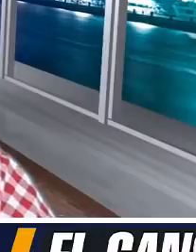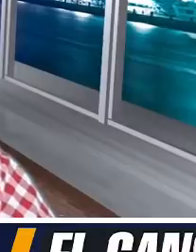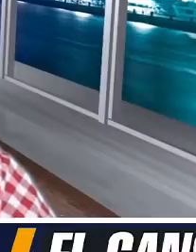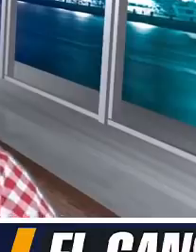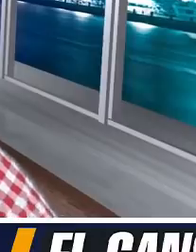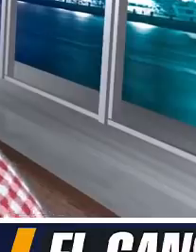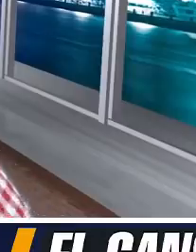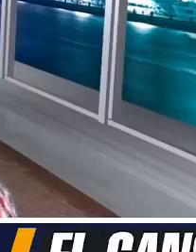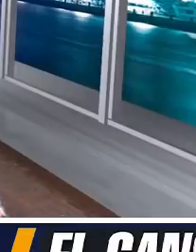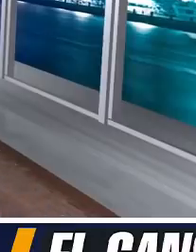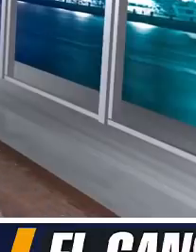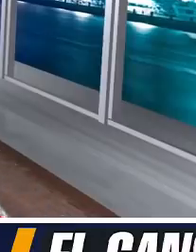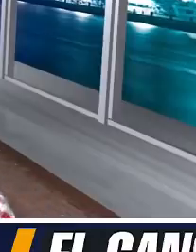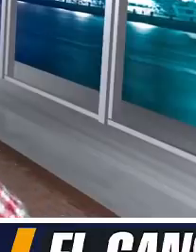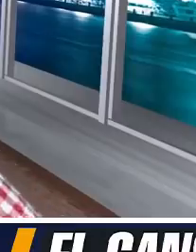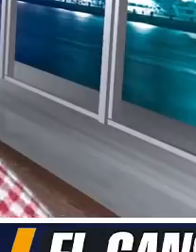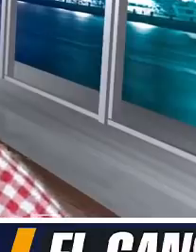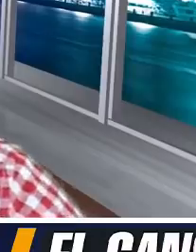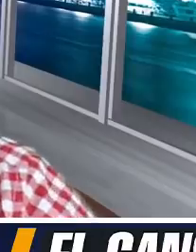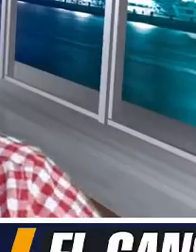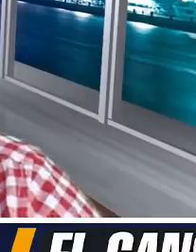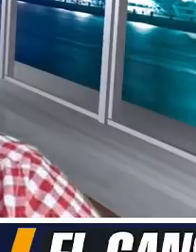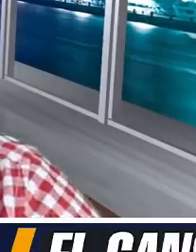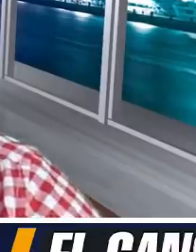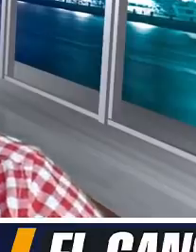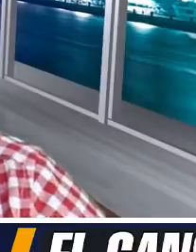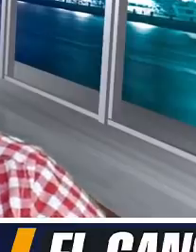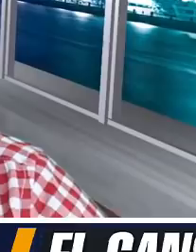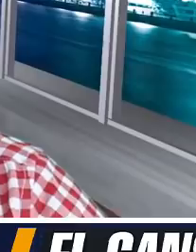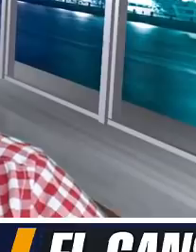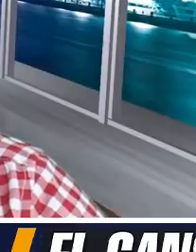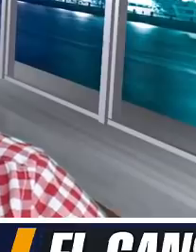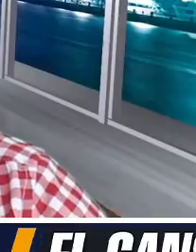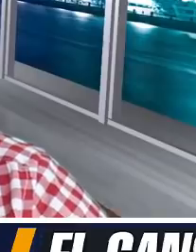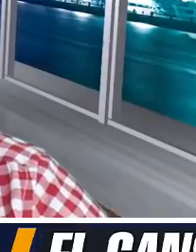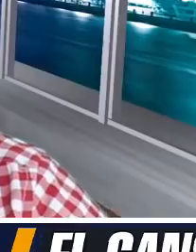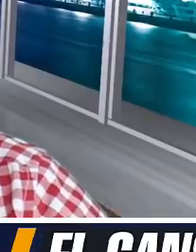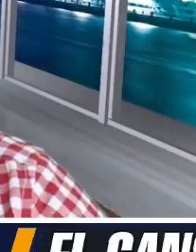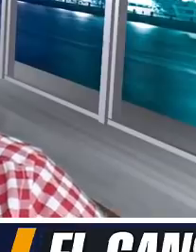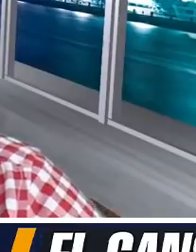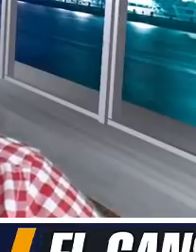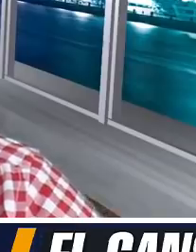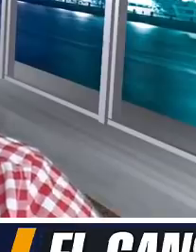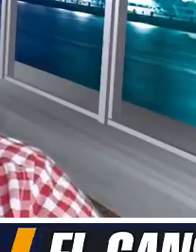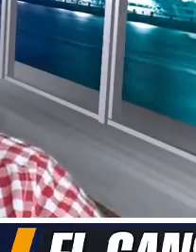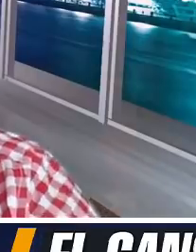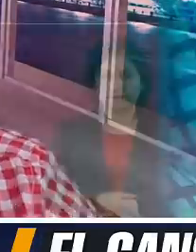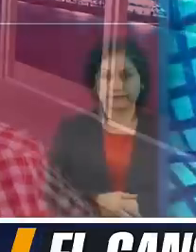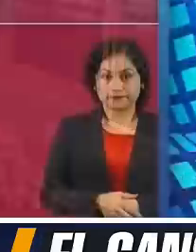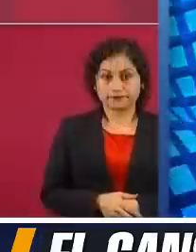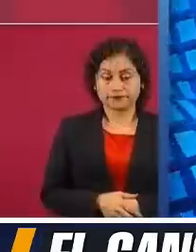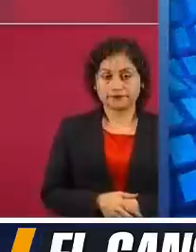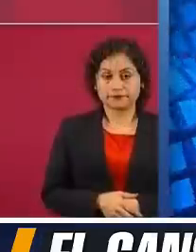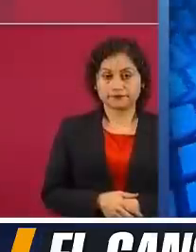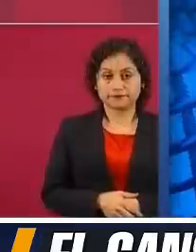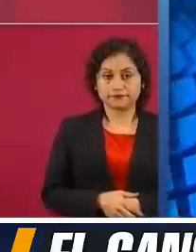fue propuesta hoy como subgobernador del Banco de México, y también cambió en la Tesorería de la Federación. Vamos a escucharlo.